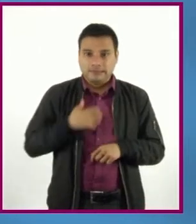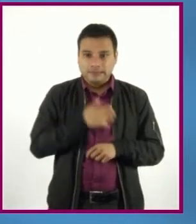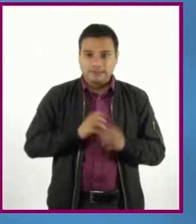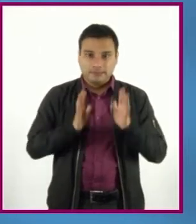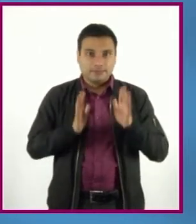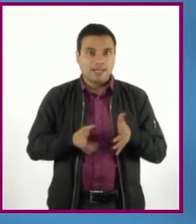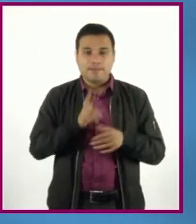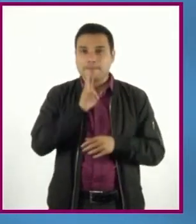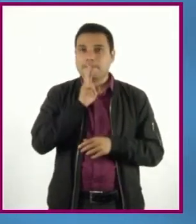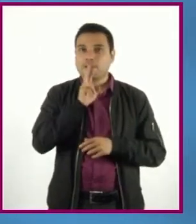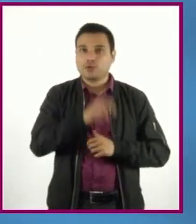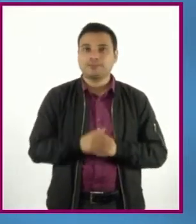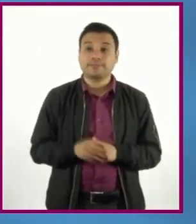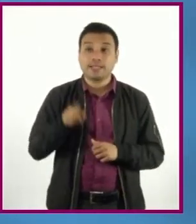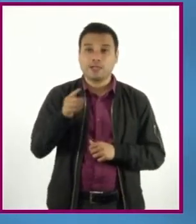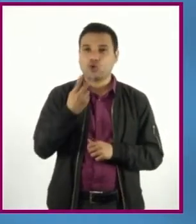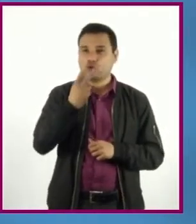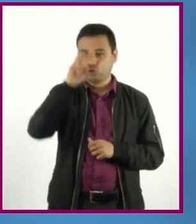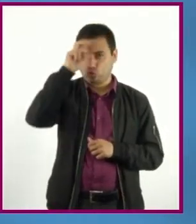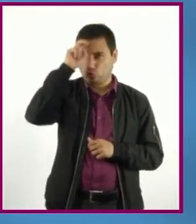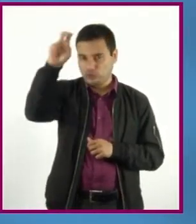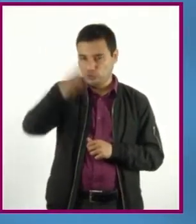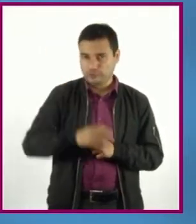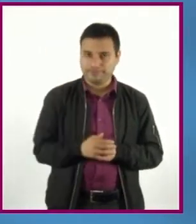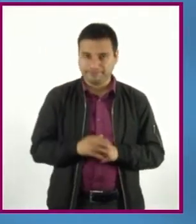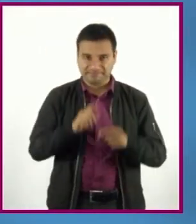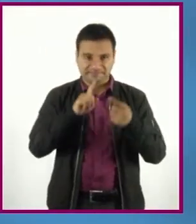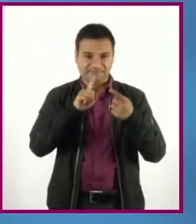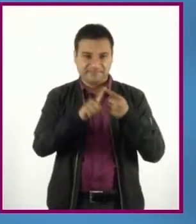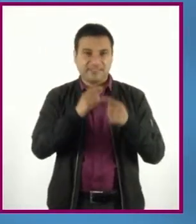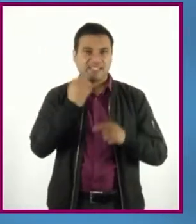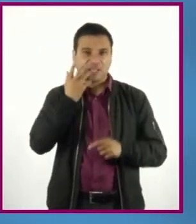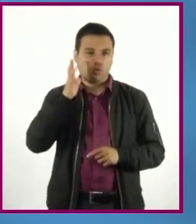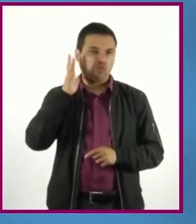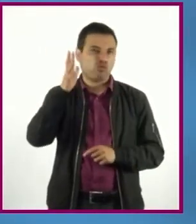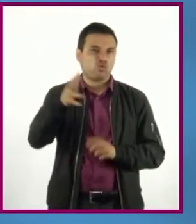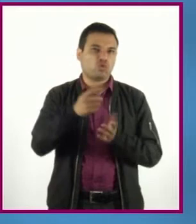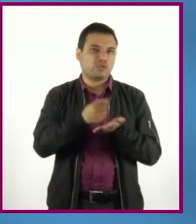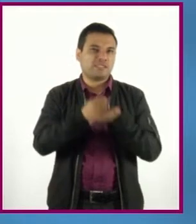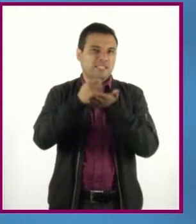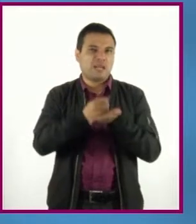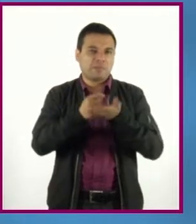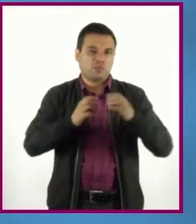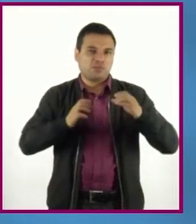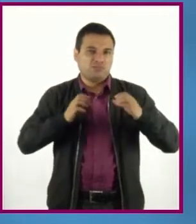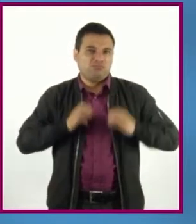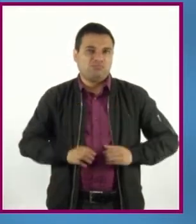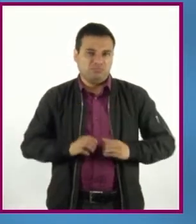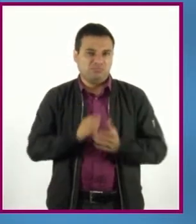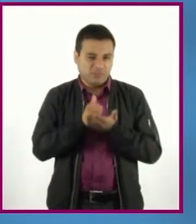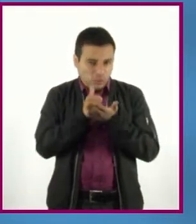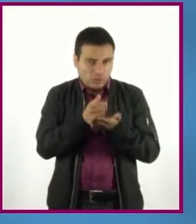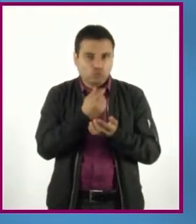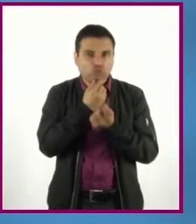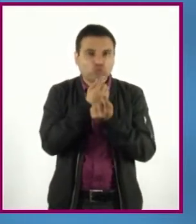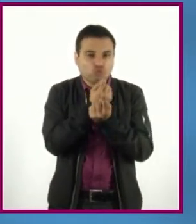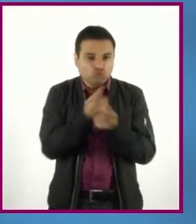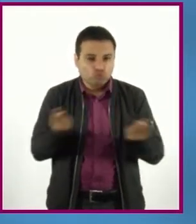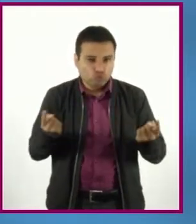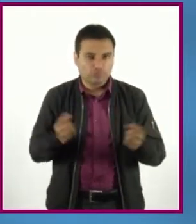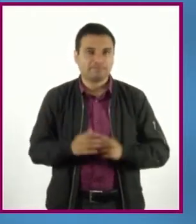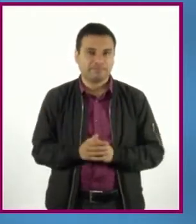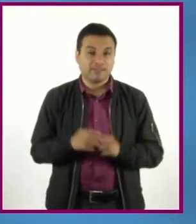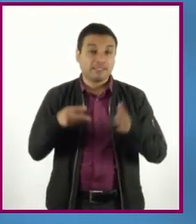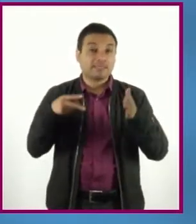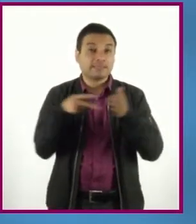poco. Tiene 2 sueños. Quiero ser fisioterapeuta para ayudar a niños como yo y que la paz vuelva a